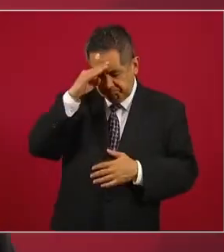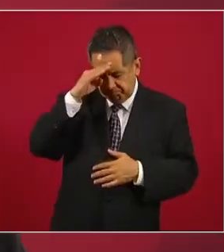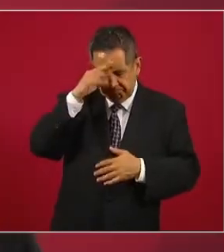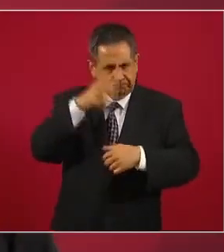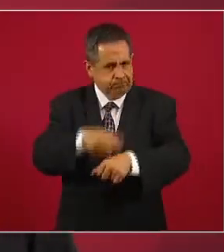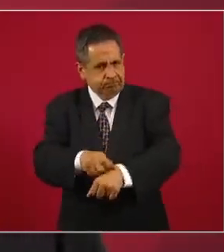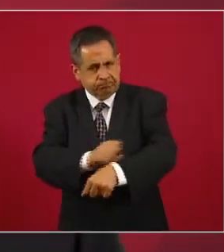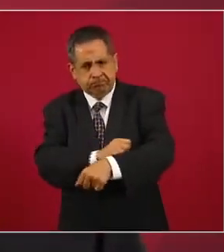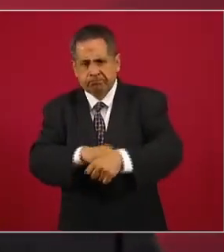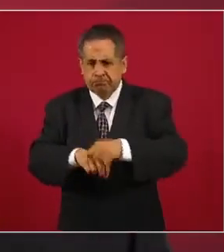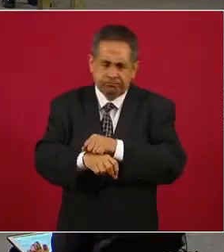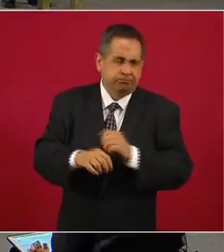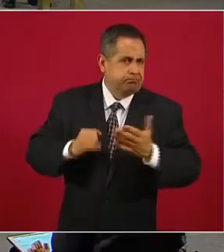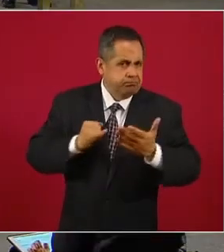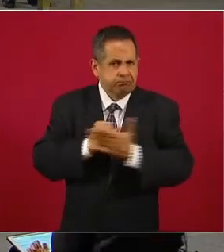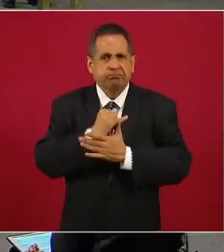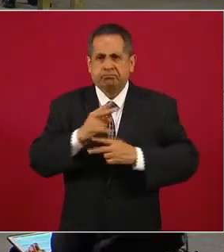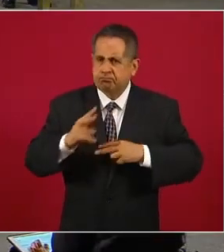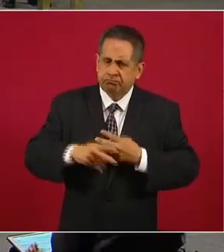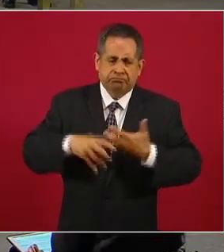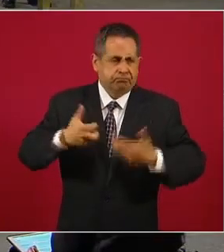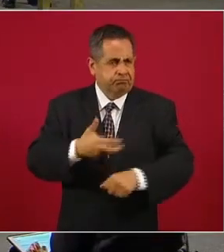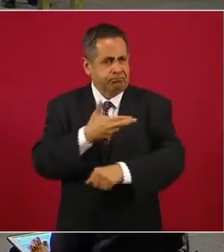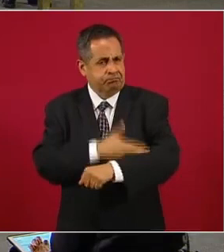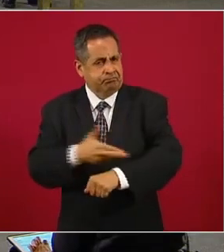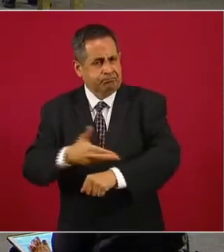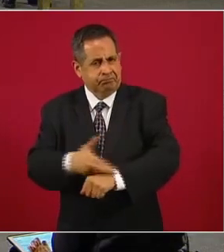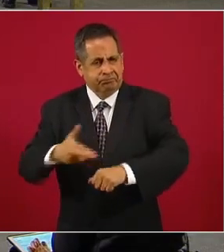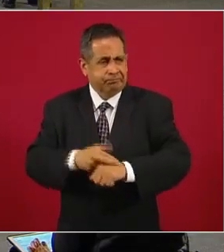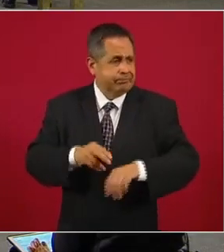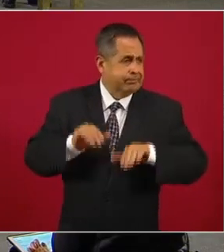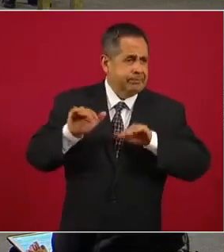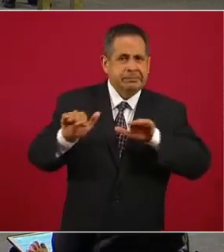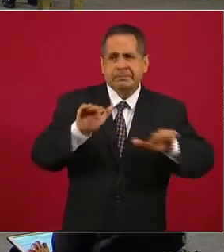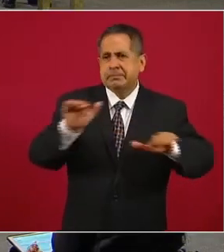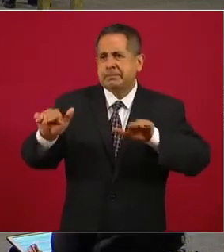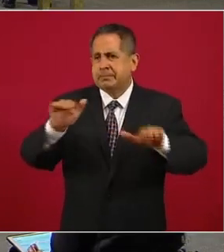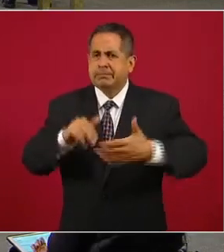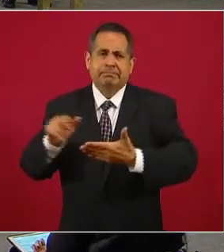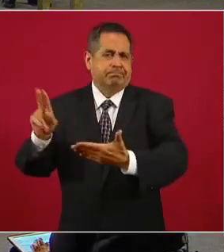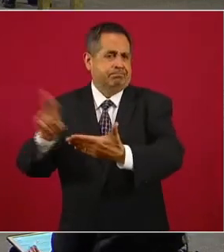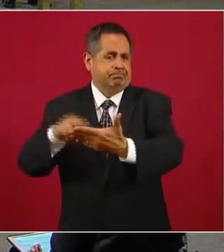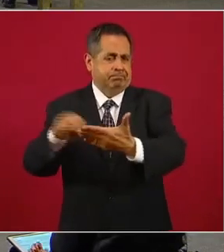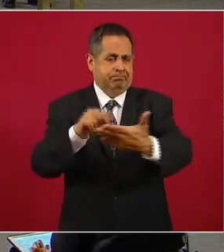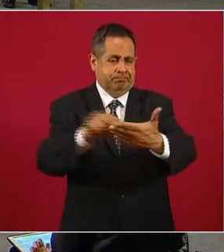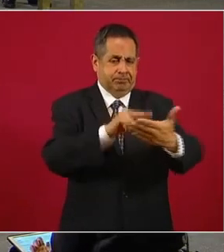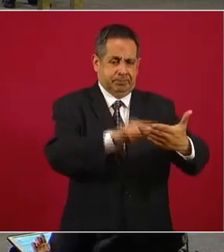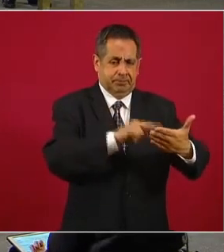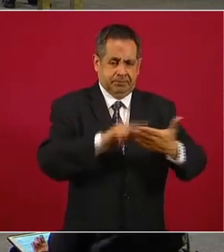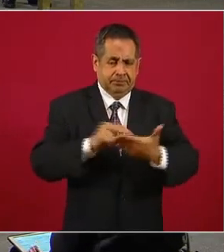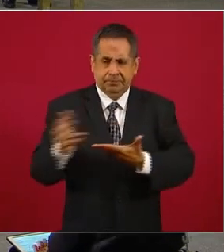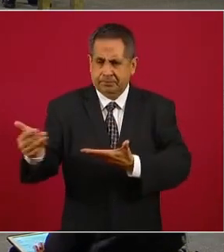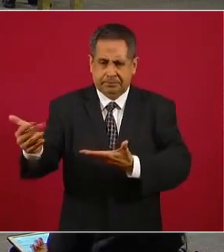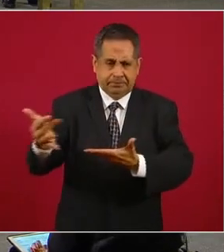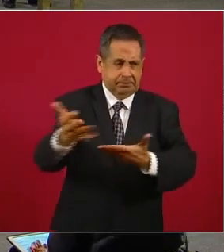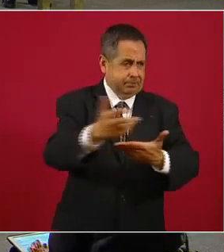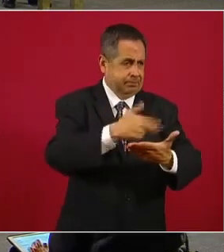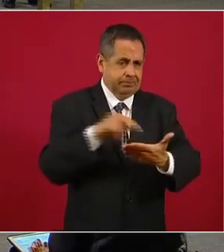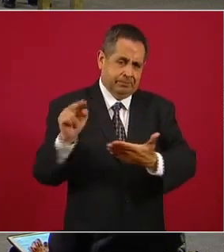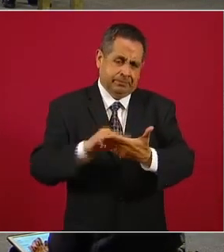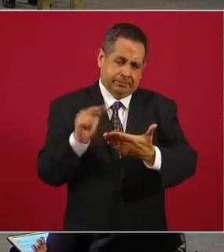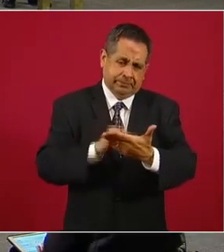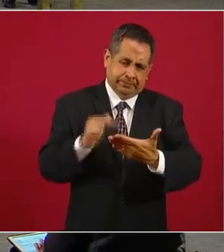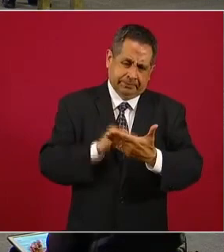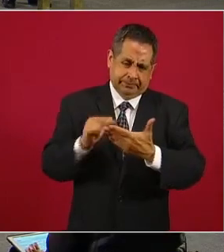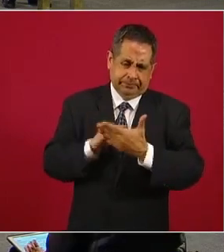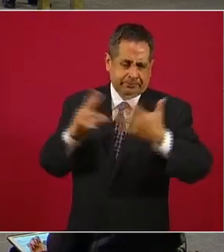tomado también la iniciativa de recoger las firmas para